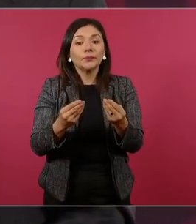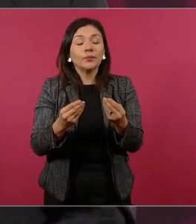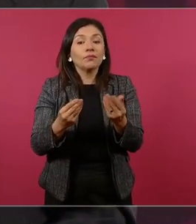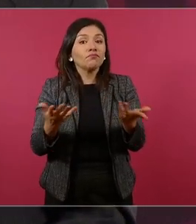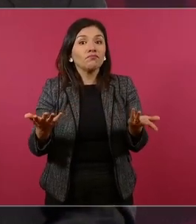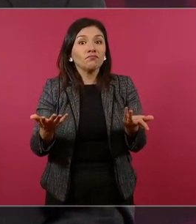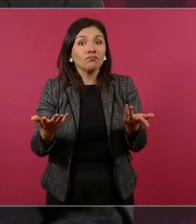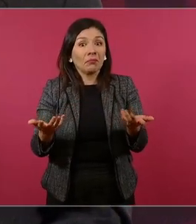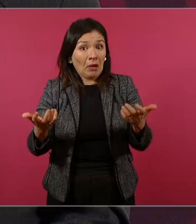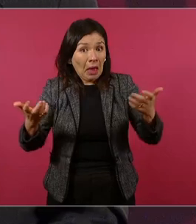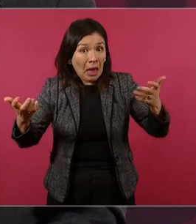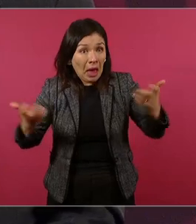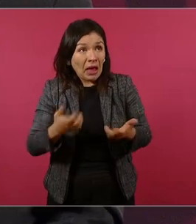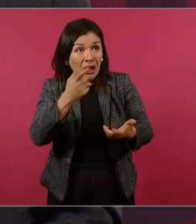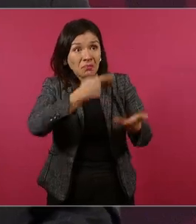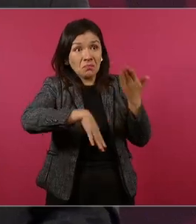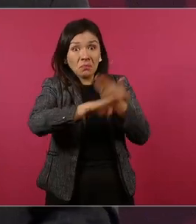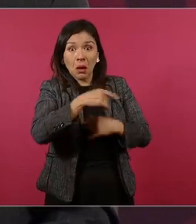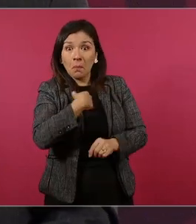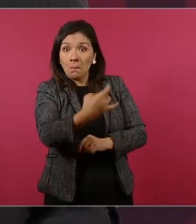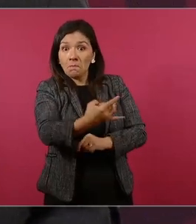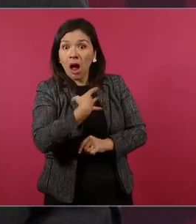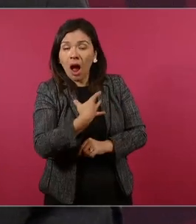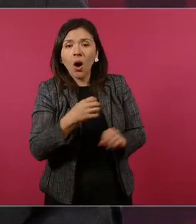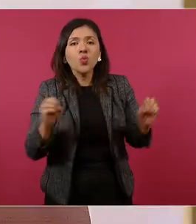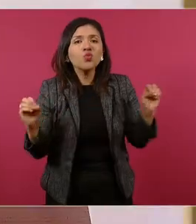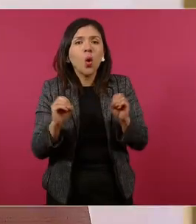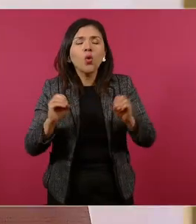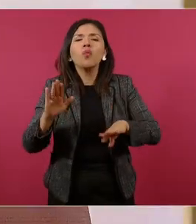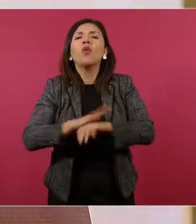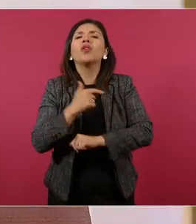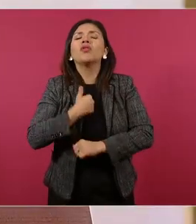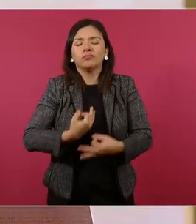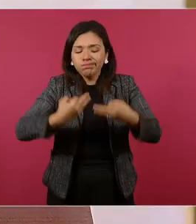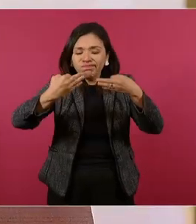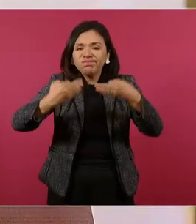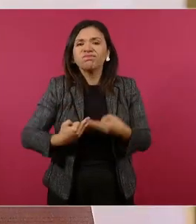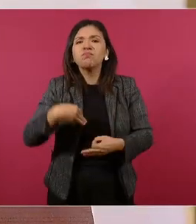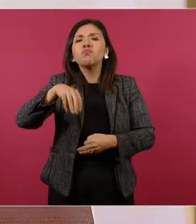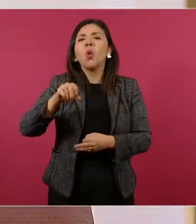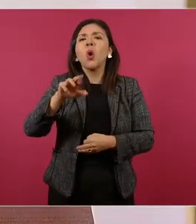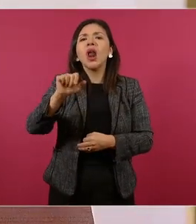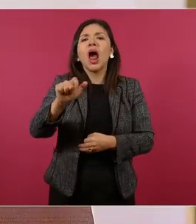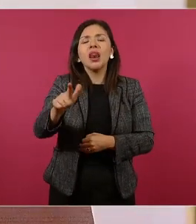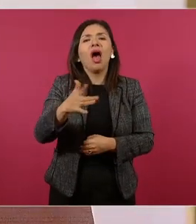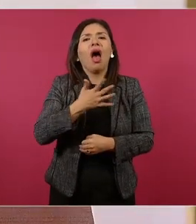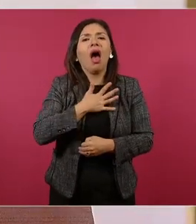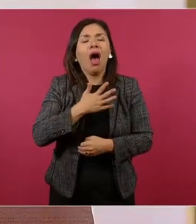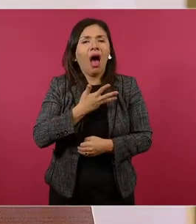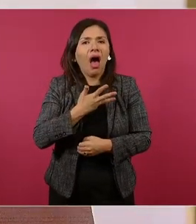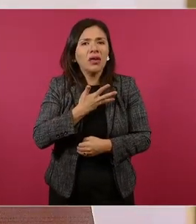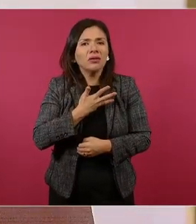no han logrado su propósito porque tengo autoridad moral y porque tengo mi conciencia tranquila